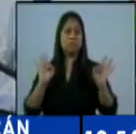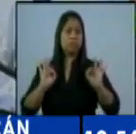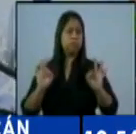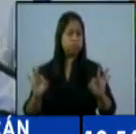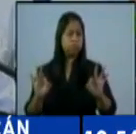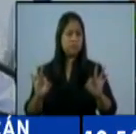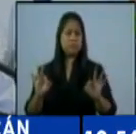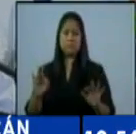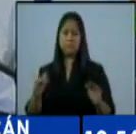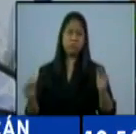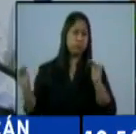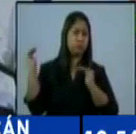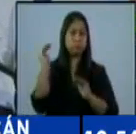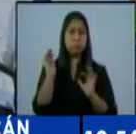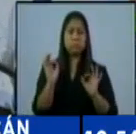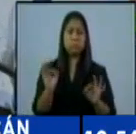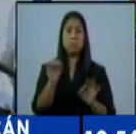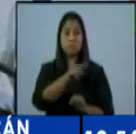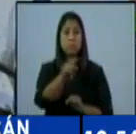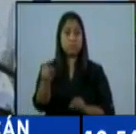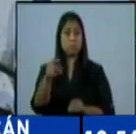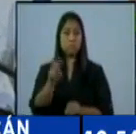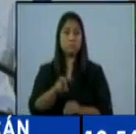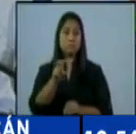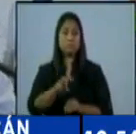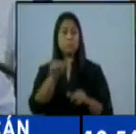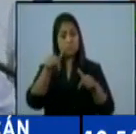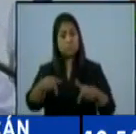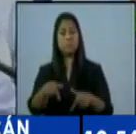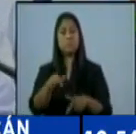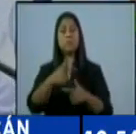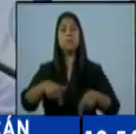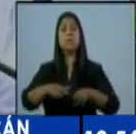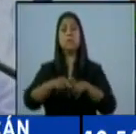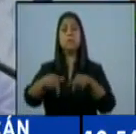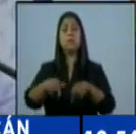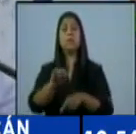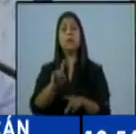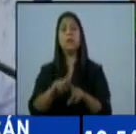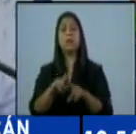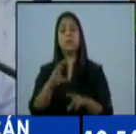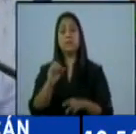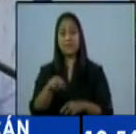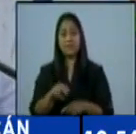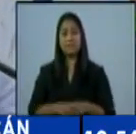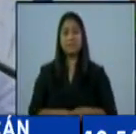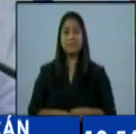de lujo, porque es lo que ustedes se merecen en esta parte olvidada del país.